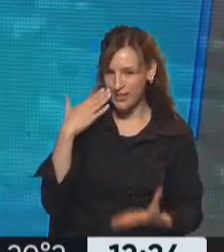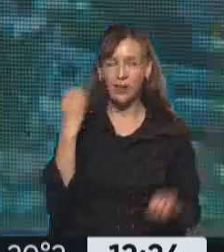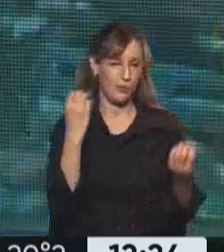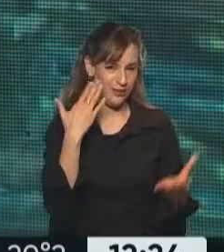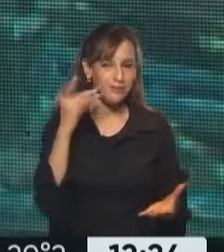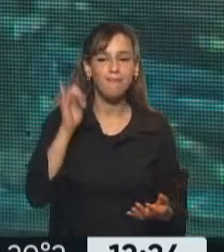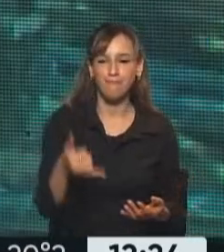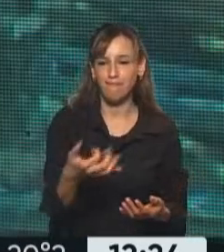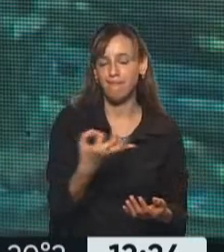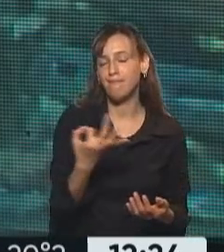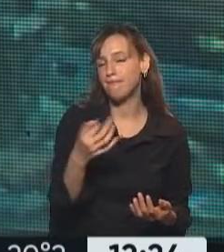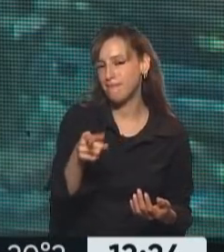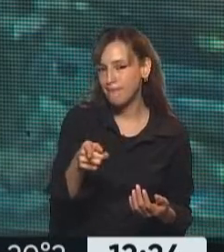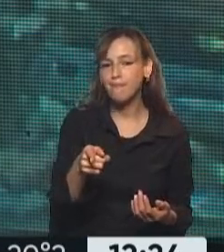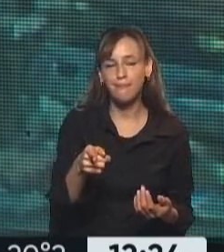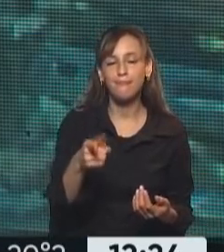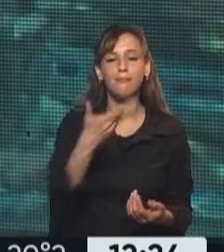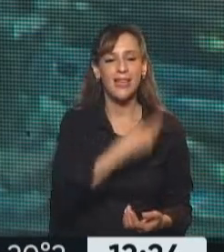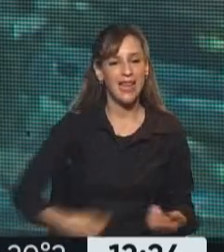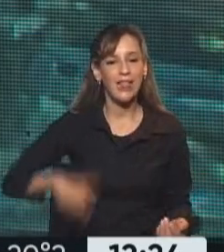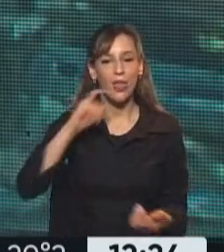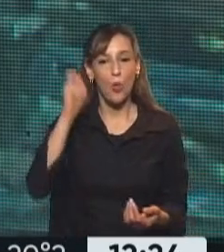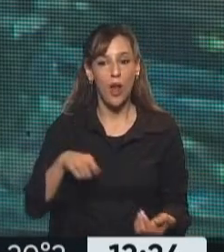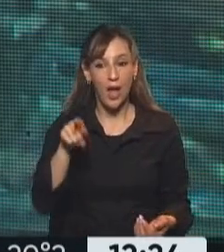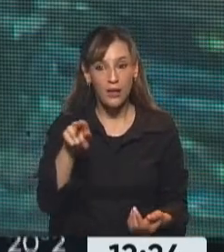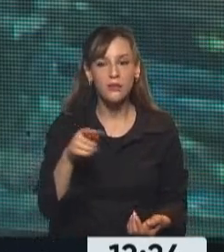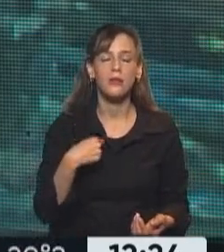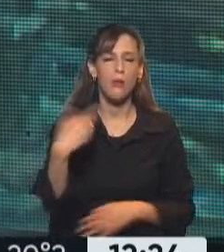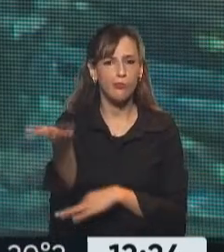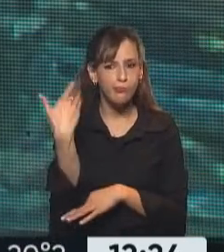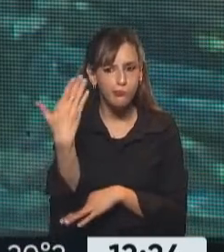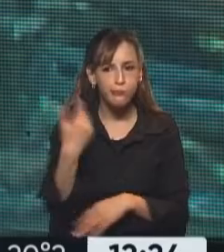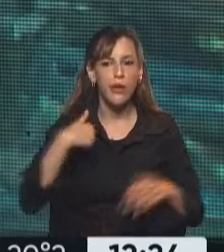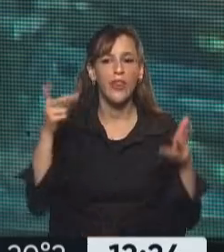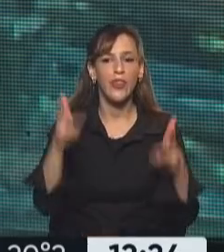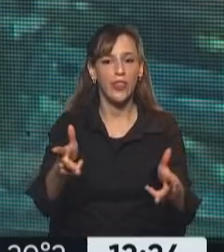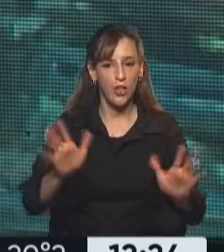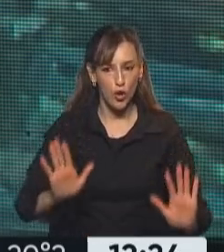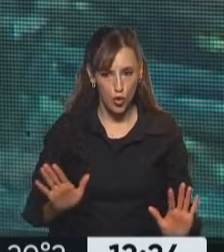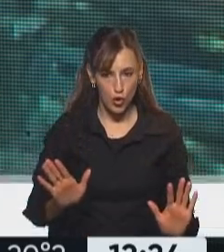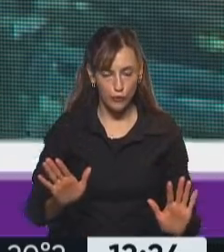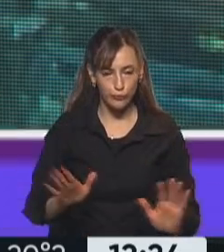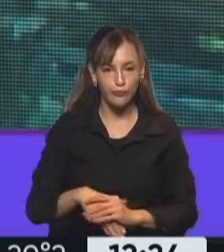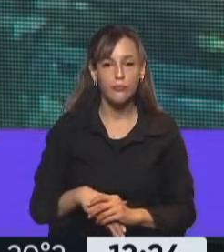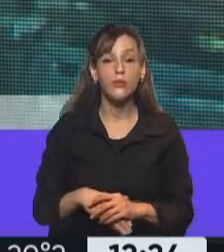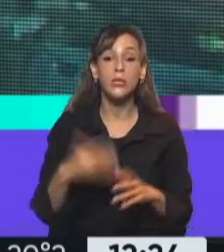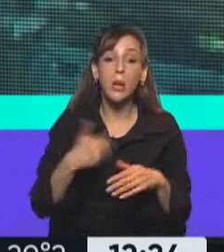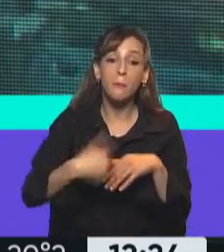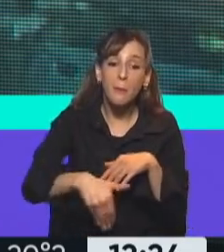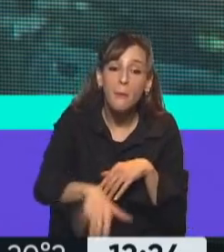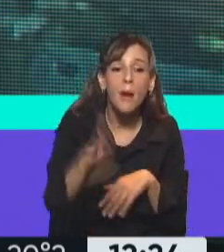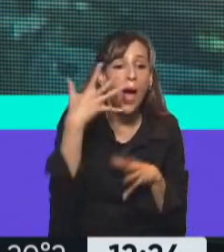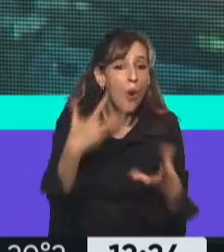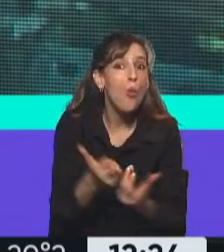así. Precisamente Zelensky, el presidente de Ucrania, dijo que estaría supeditado a un acuerdo de paz